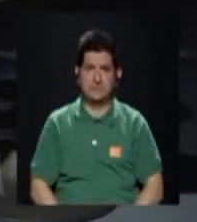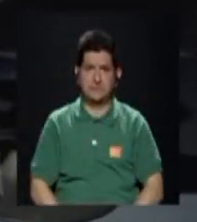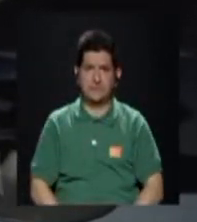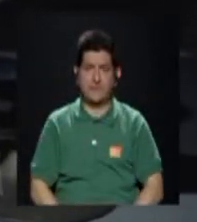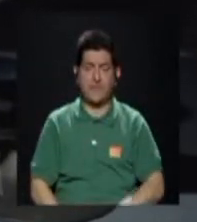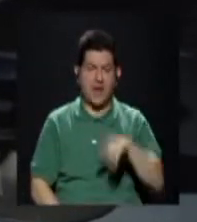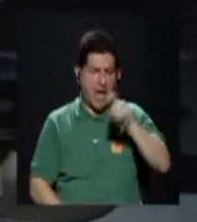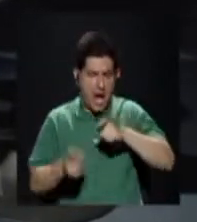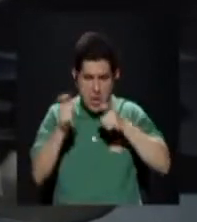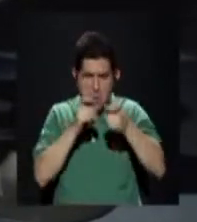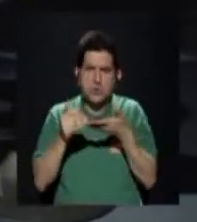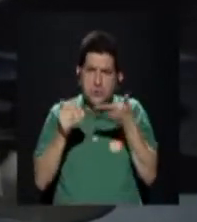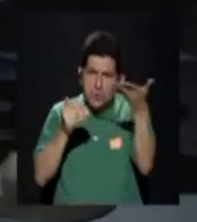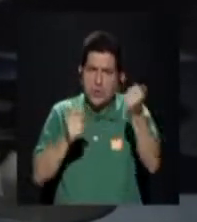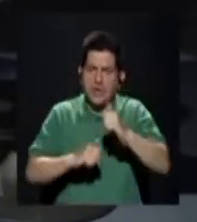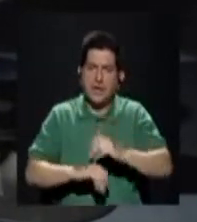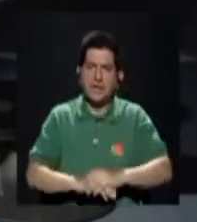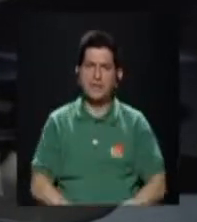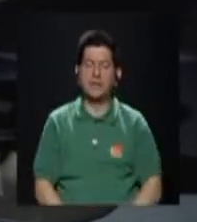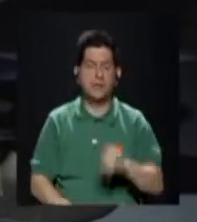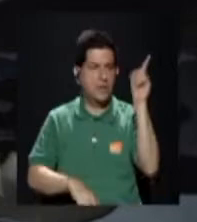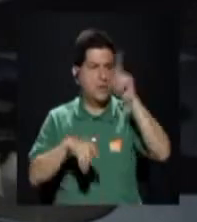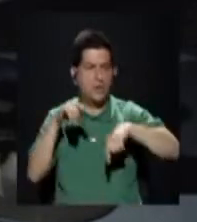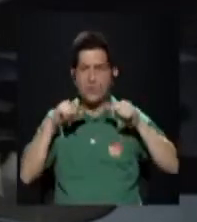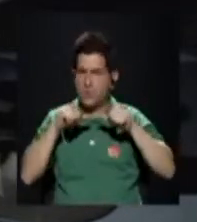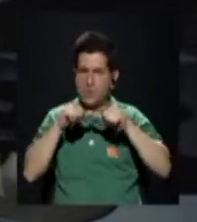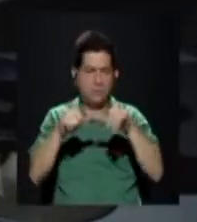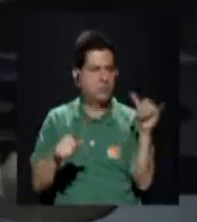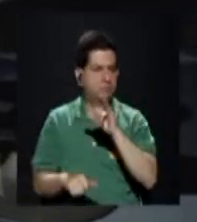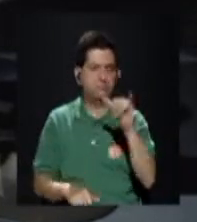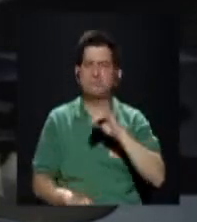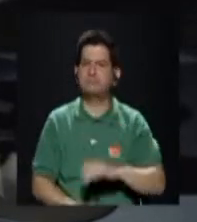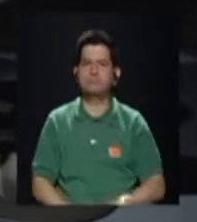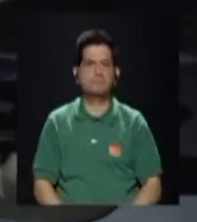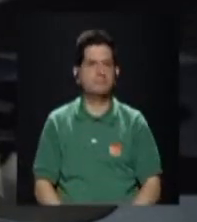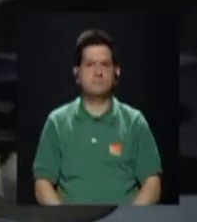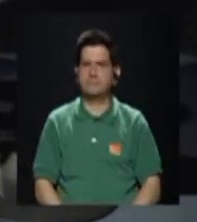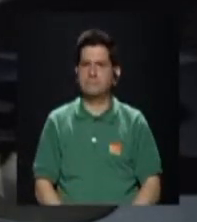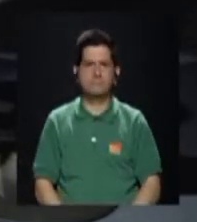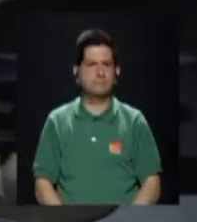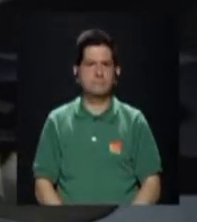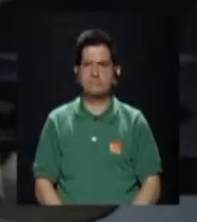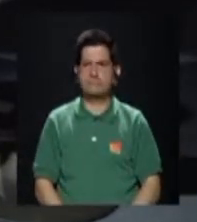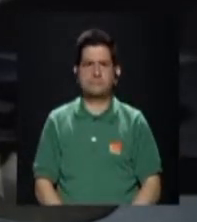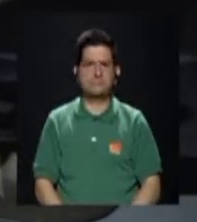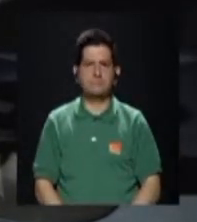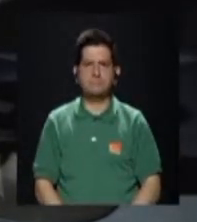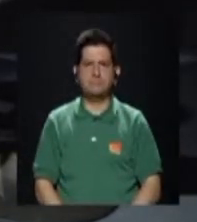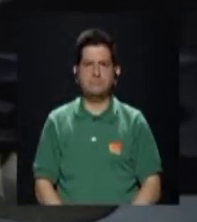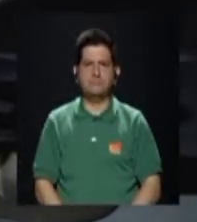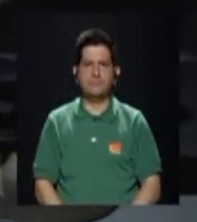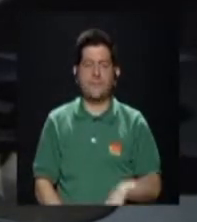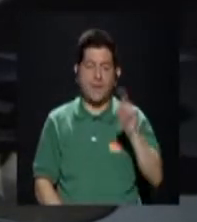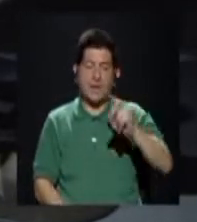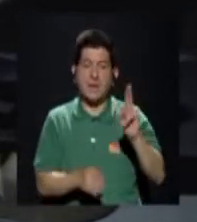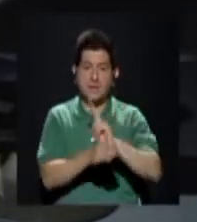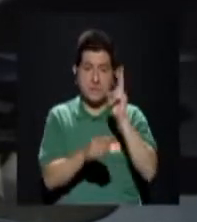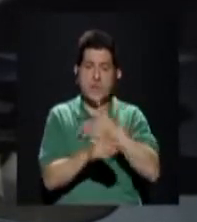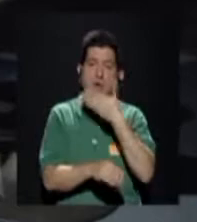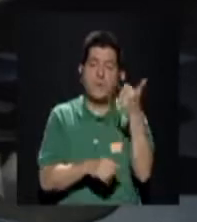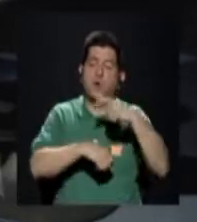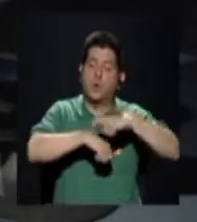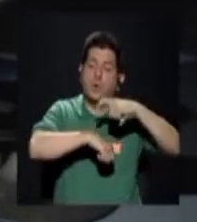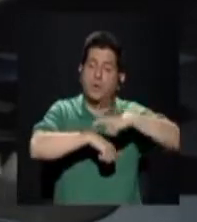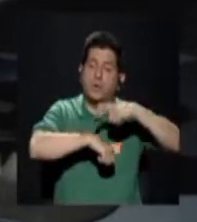que regular esas cosas. No podemos seguir así. Hay que utilizar mejor el